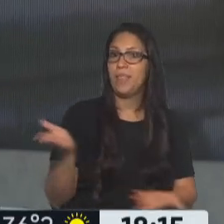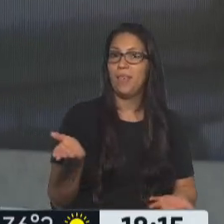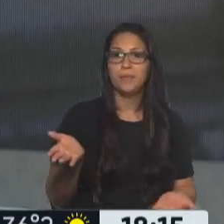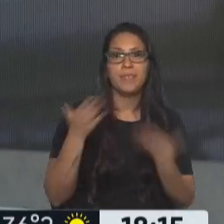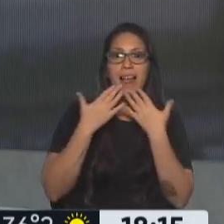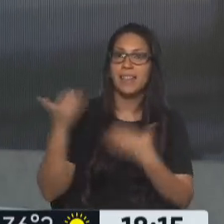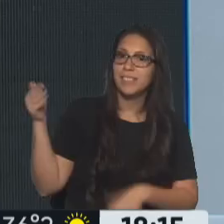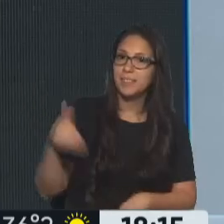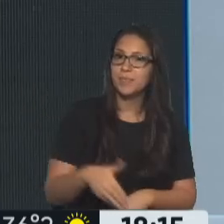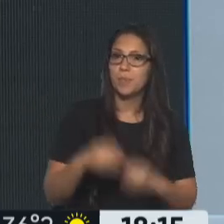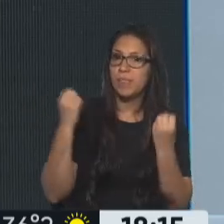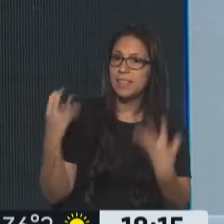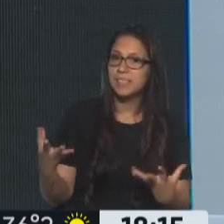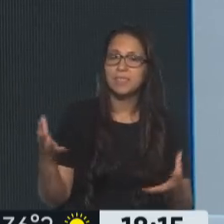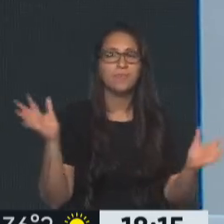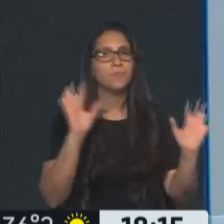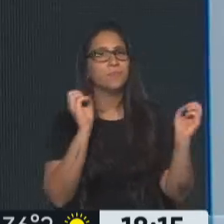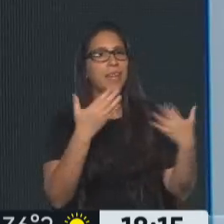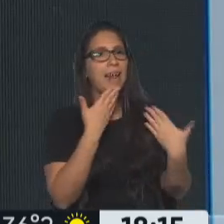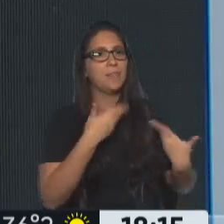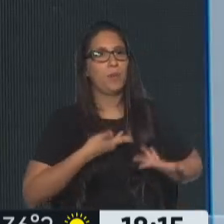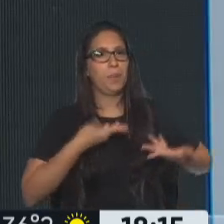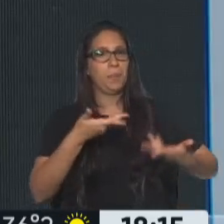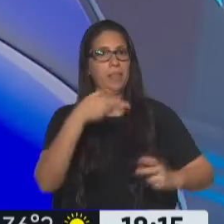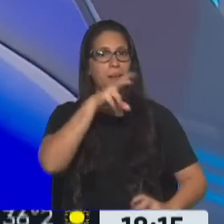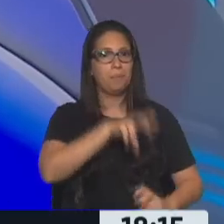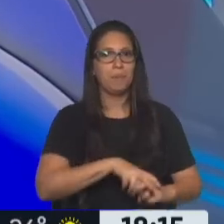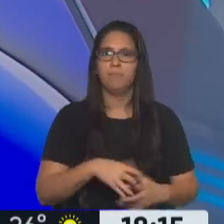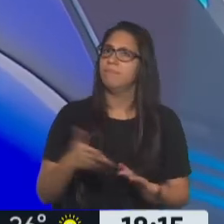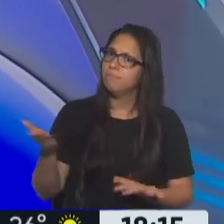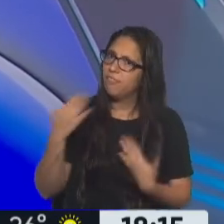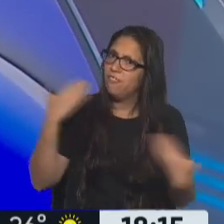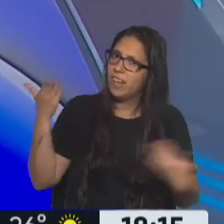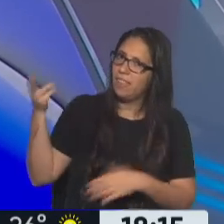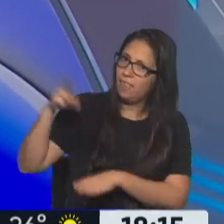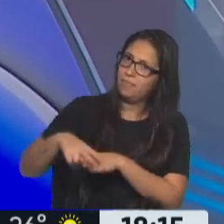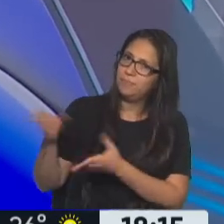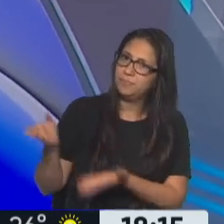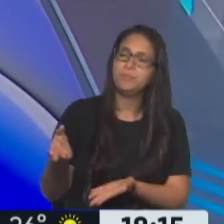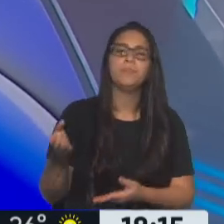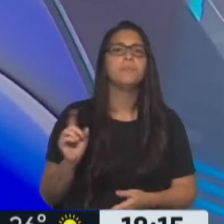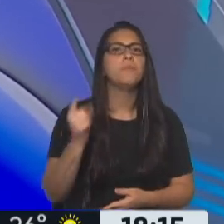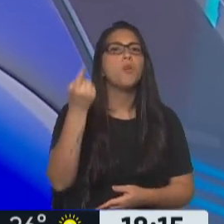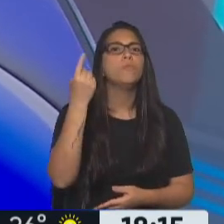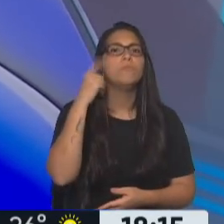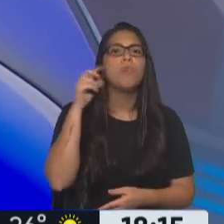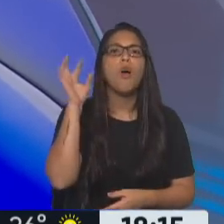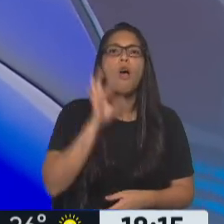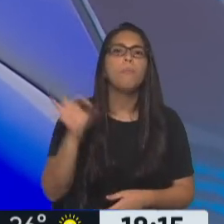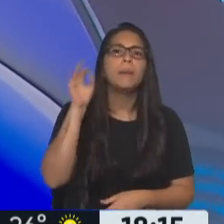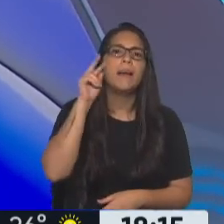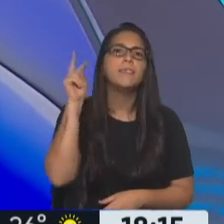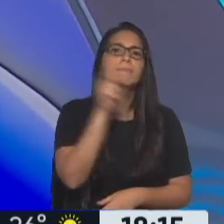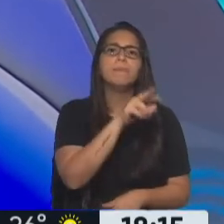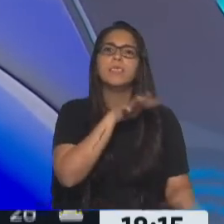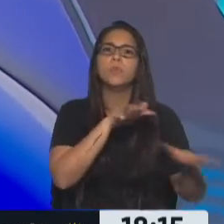Ignacio, bienvenido. ¿Cómo estamos? ¿Qué tal? Muchas gracias por la invitación. Al contrario, el placer de que estés acá. A ver, tu primera visión de lo que ha sucedido